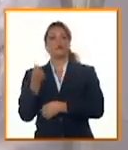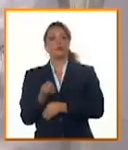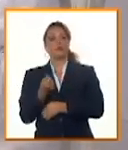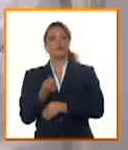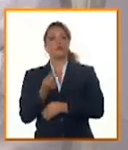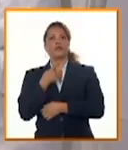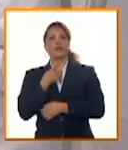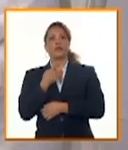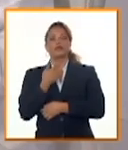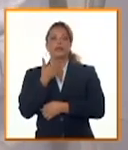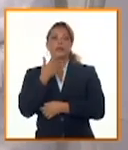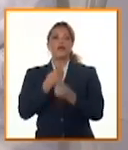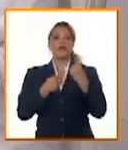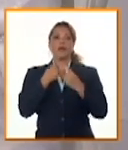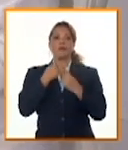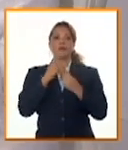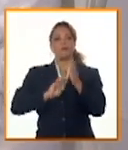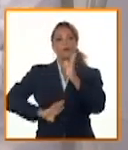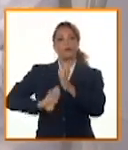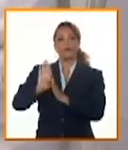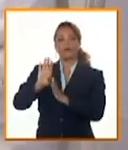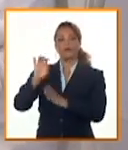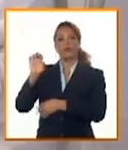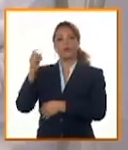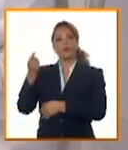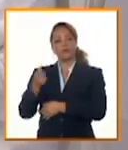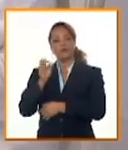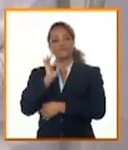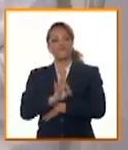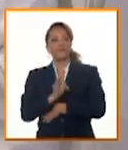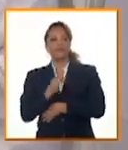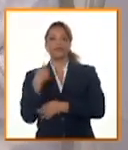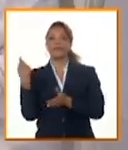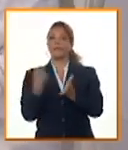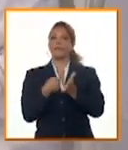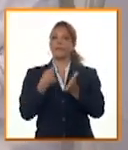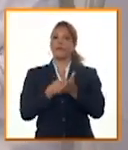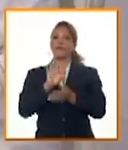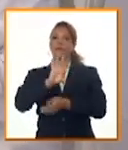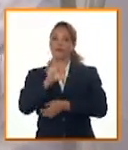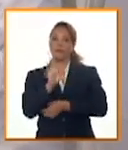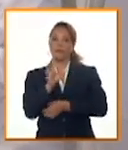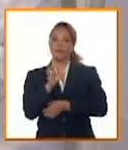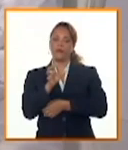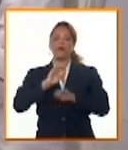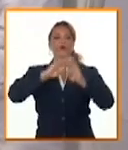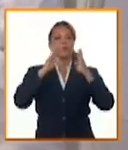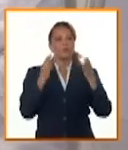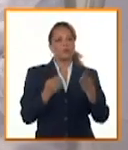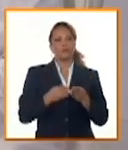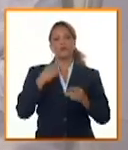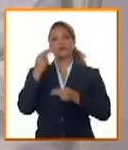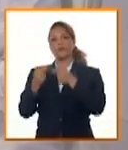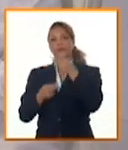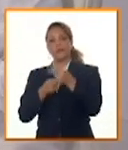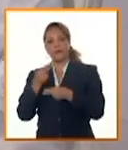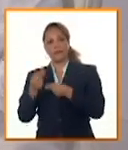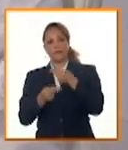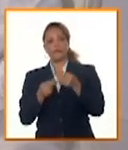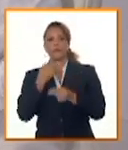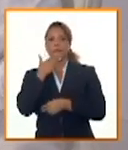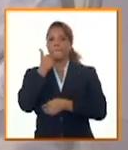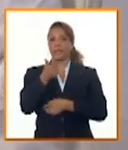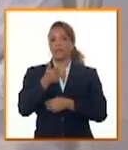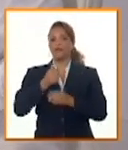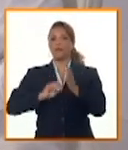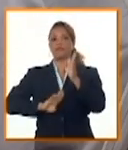Resortes y apalancamiento para un desarrollo económico Precisamente es el crédito bancario todo lo que hagamos en ese sentido también potenciará el desarrollo económico